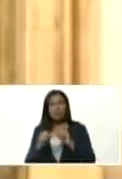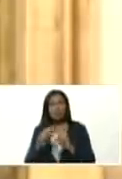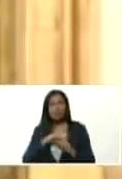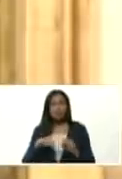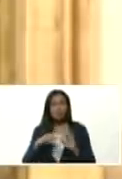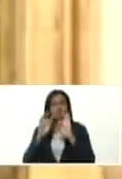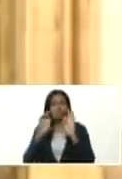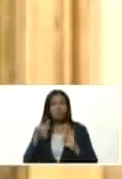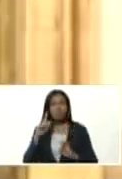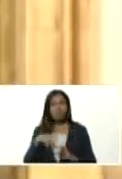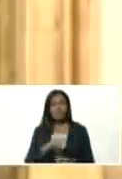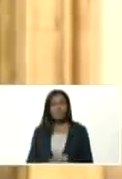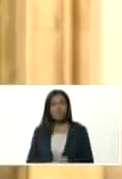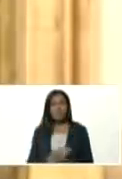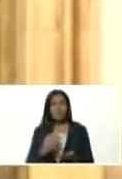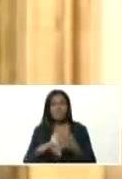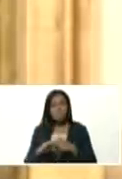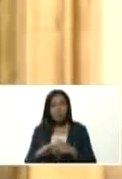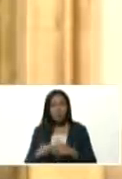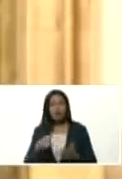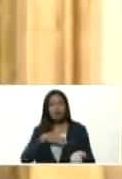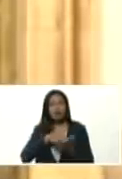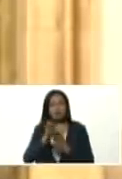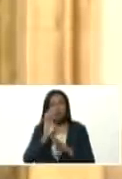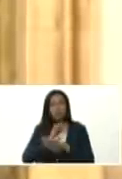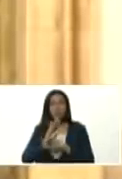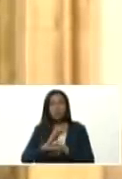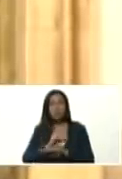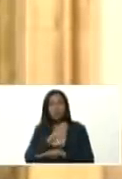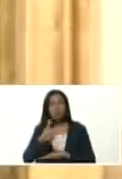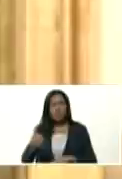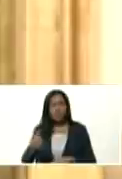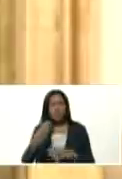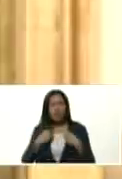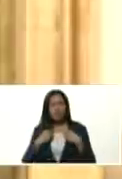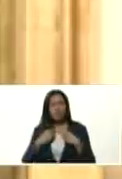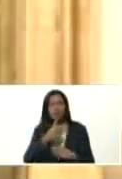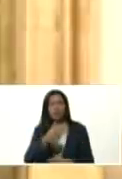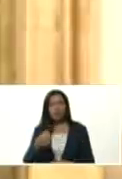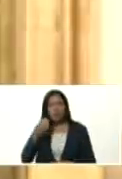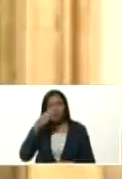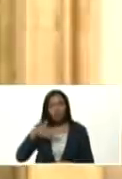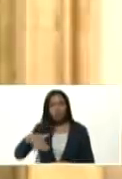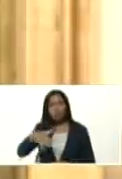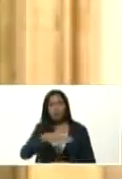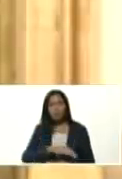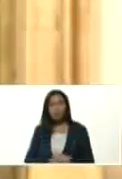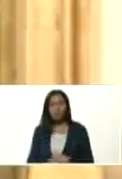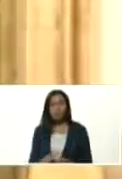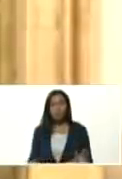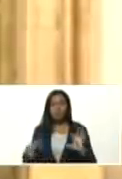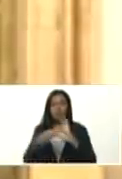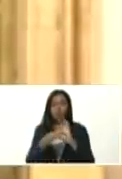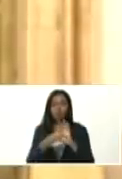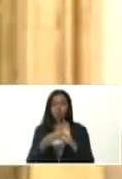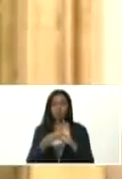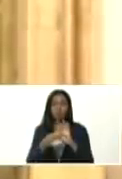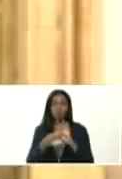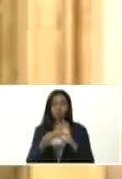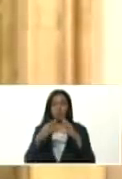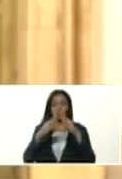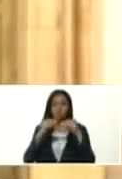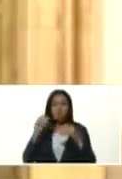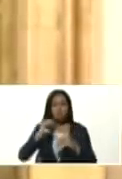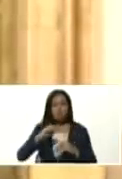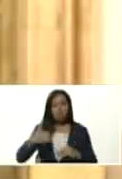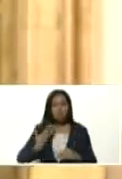amenaza y vamos a garantizar la protección y la vida de nuestro pueblo. Con unión todo